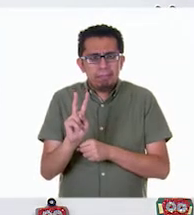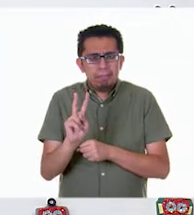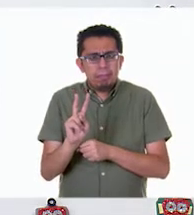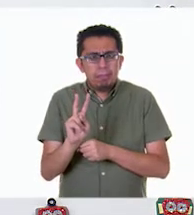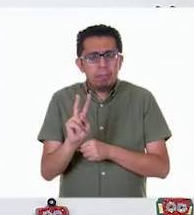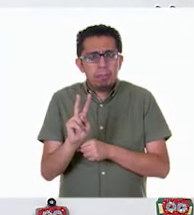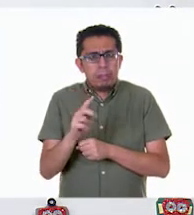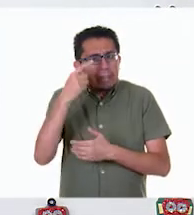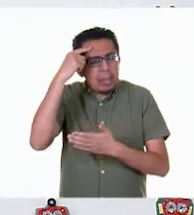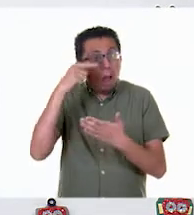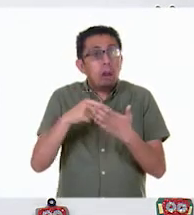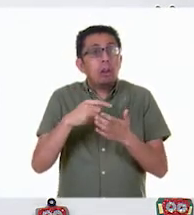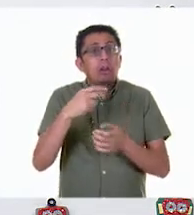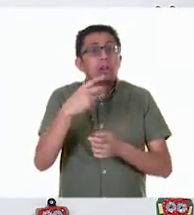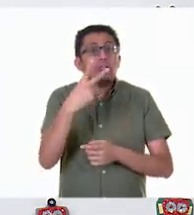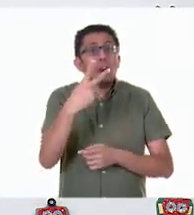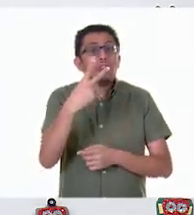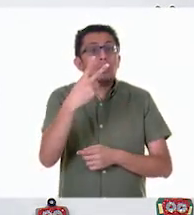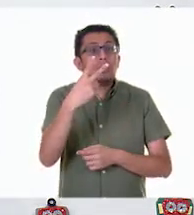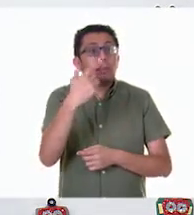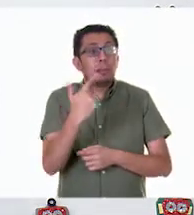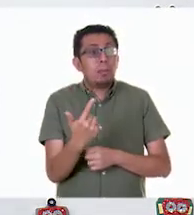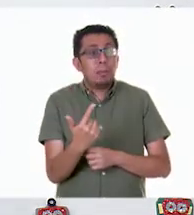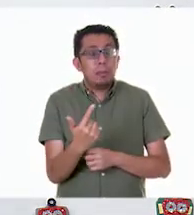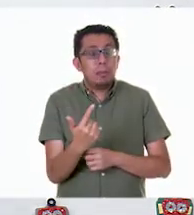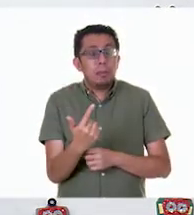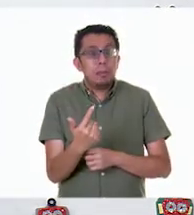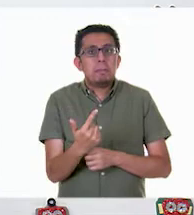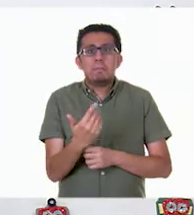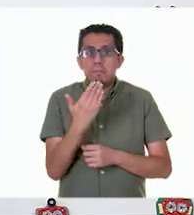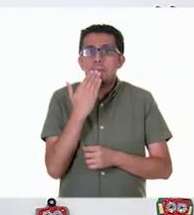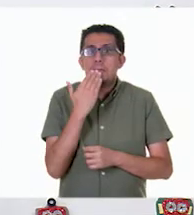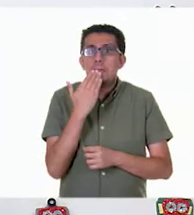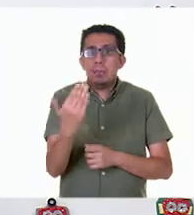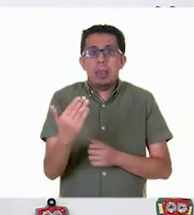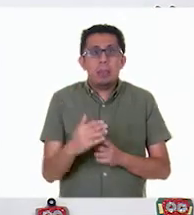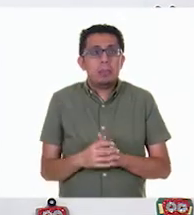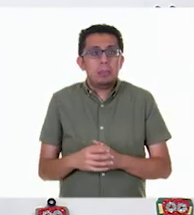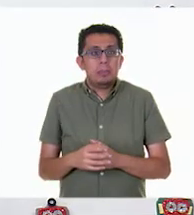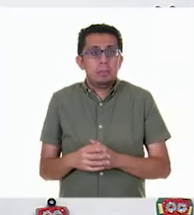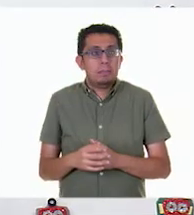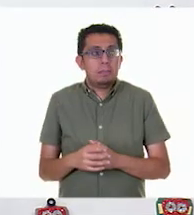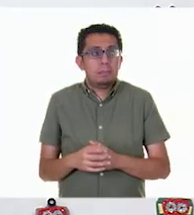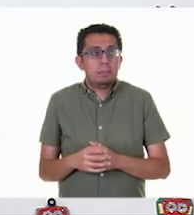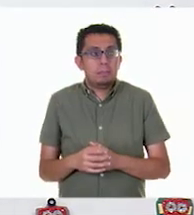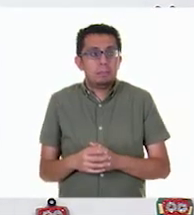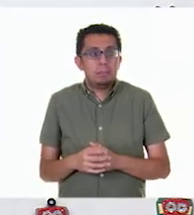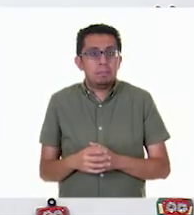Serían dos séptimos. Así es, dos séptimos. Muy bien.